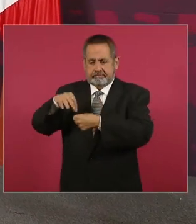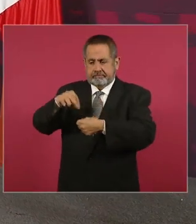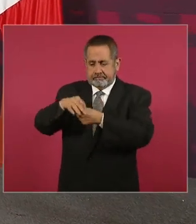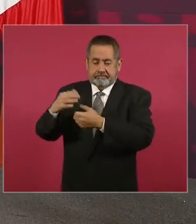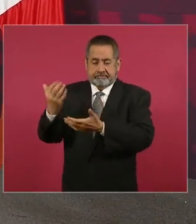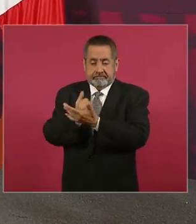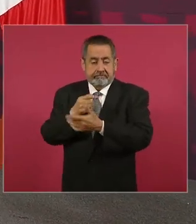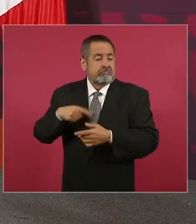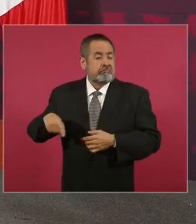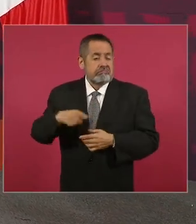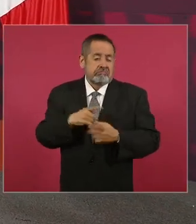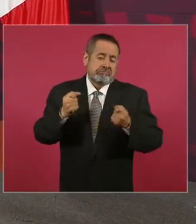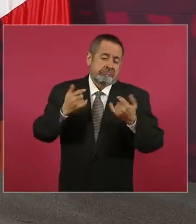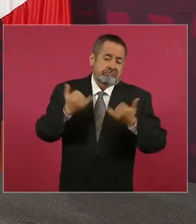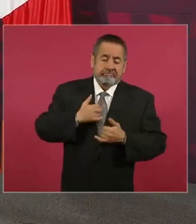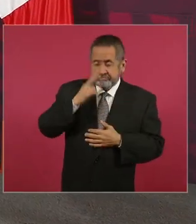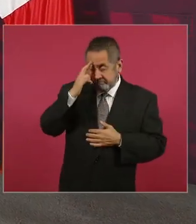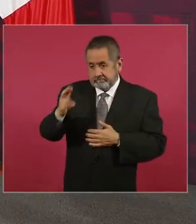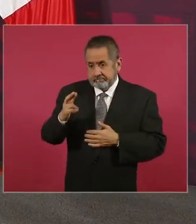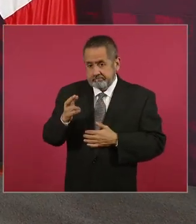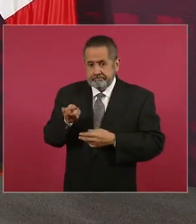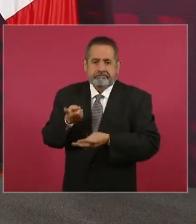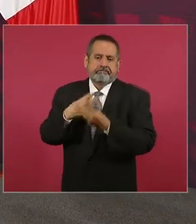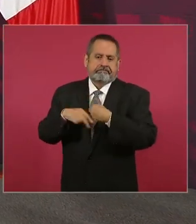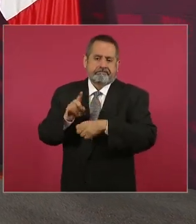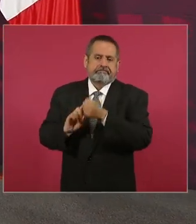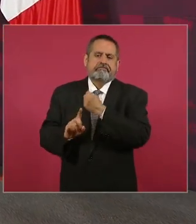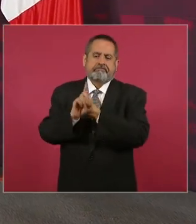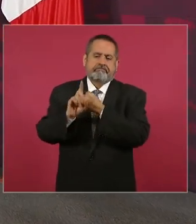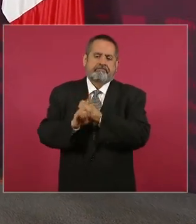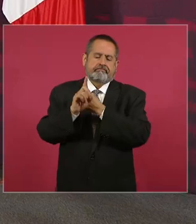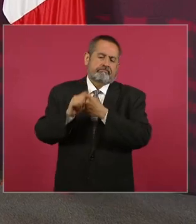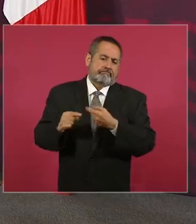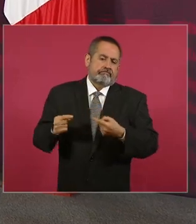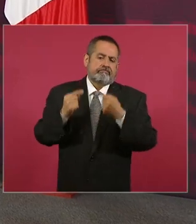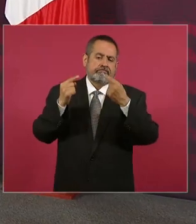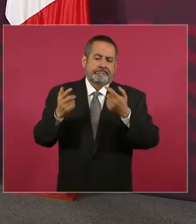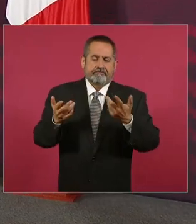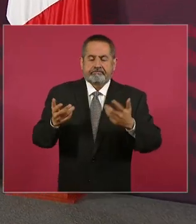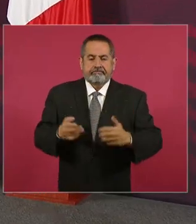Guatemala, se pueden originar conflictos.